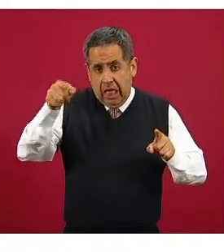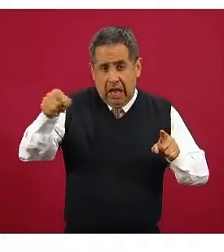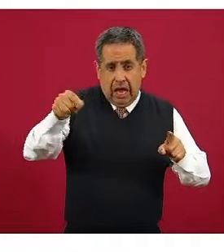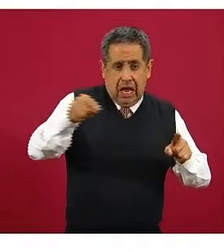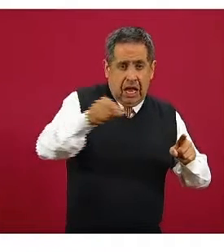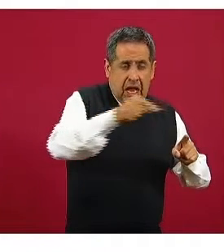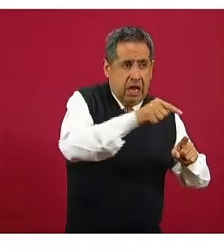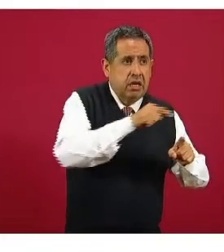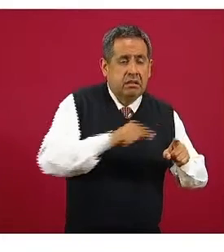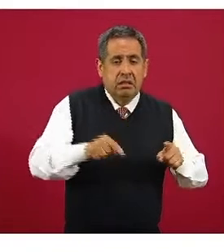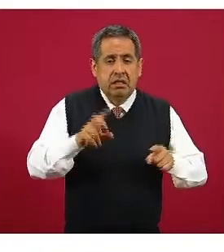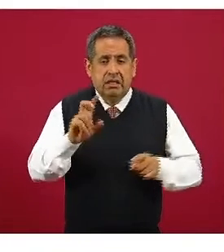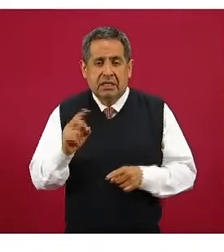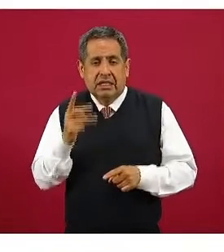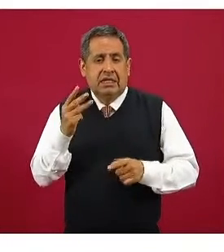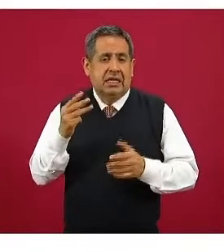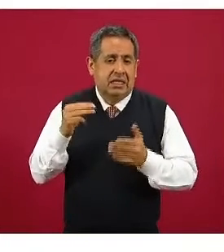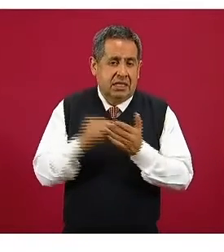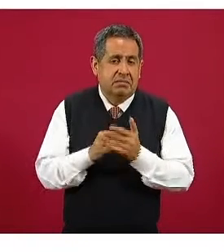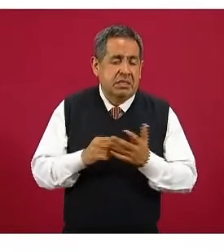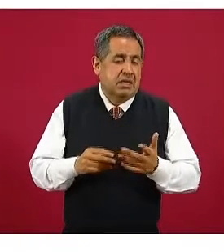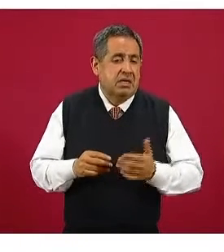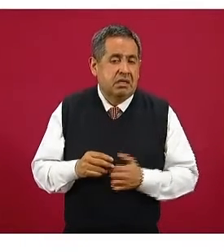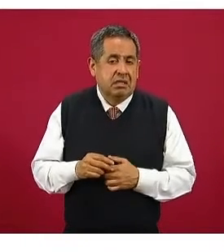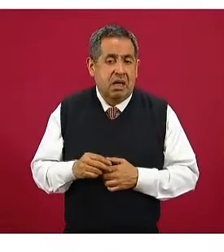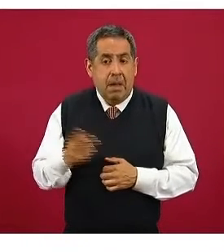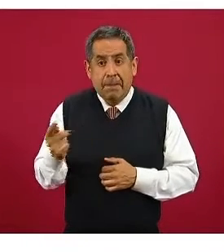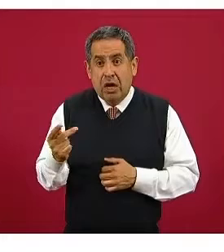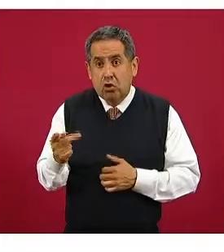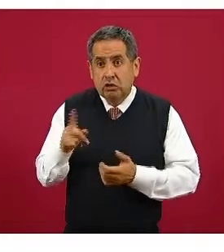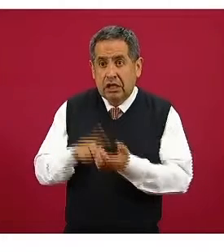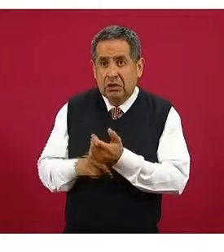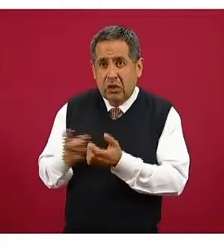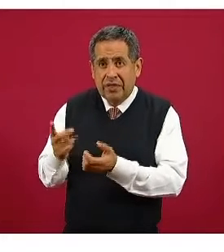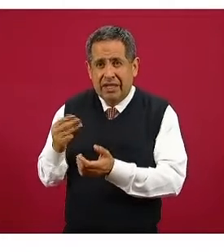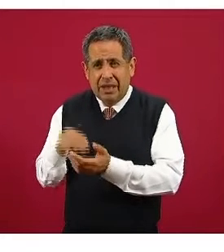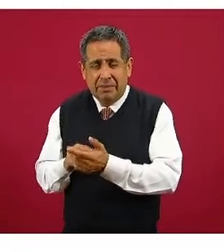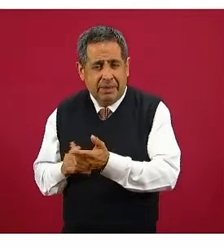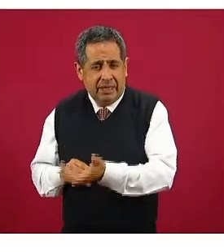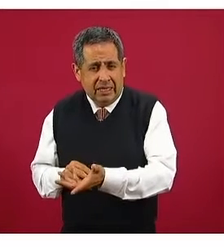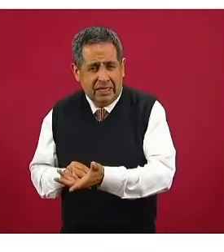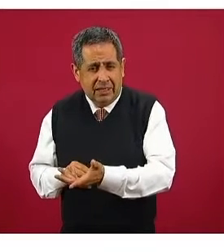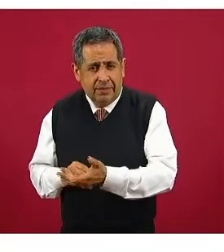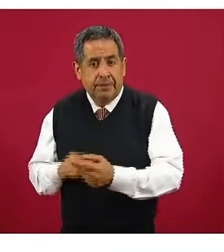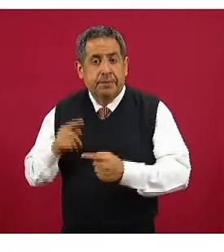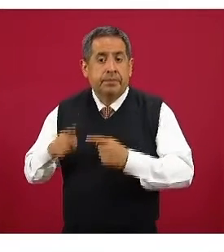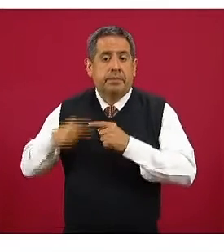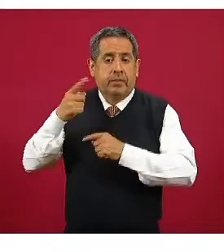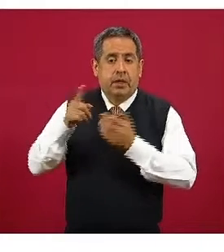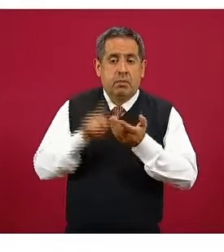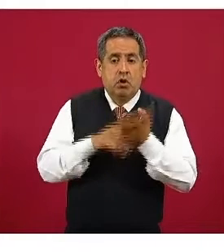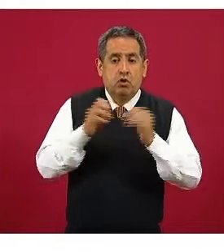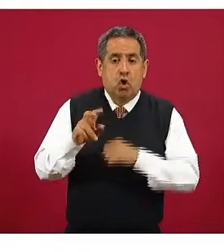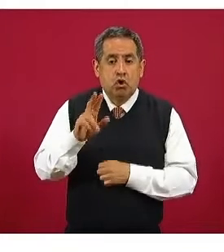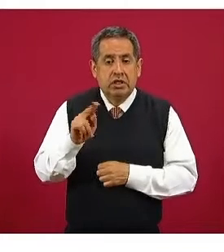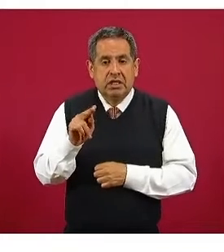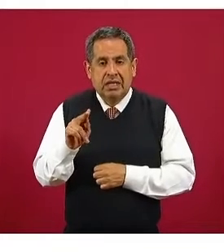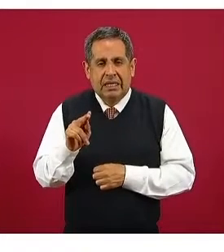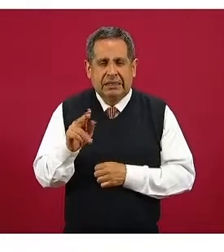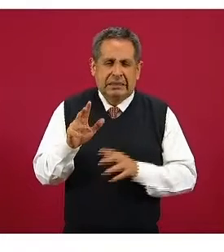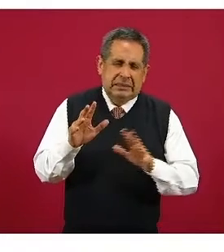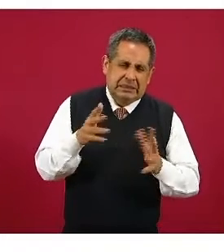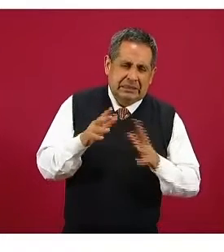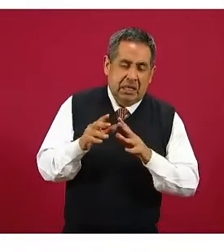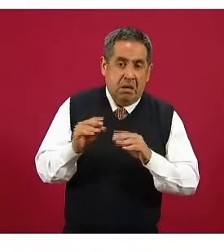humana, 33,000 casos de rabia en perros y gatos. En la siguiente década, en los 80s, no se logró mucho. Es más,